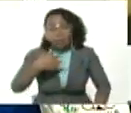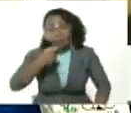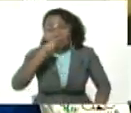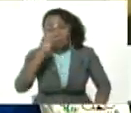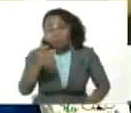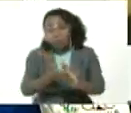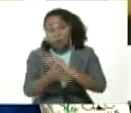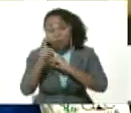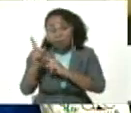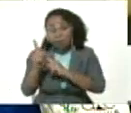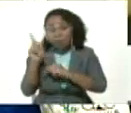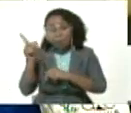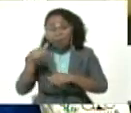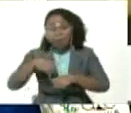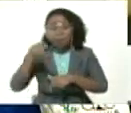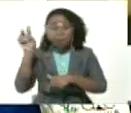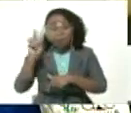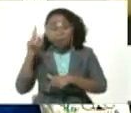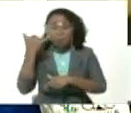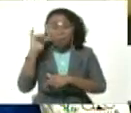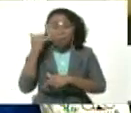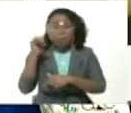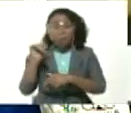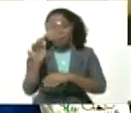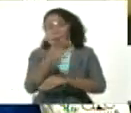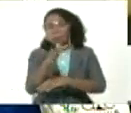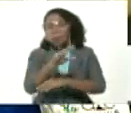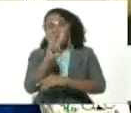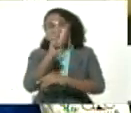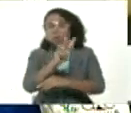destaco que Venezuela tenía alrededor de